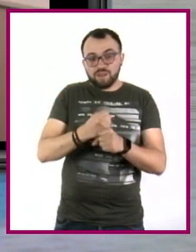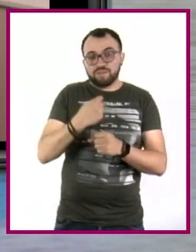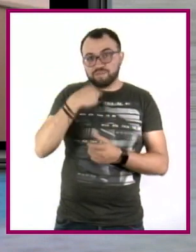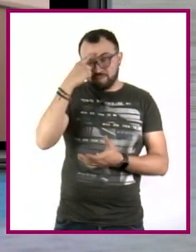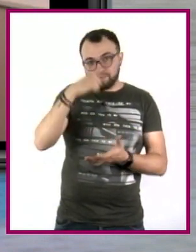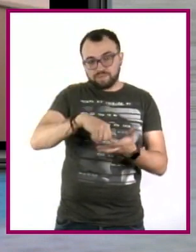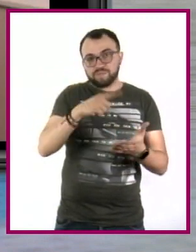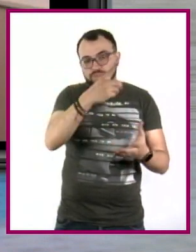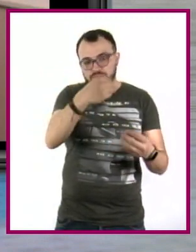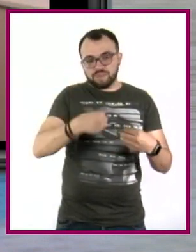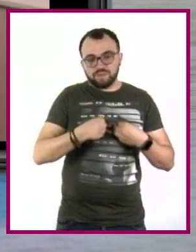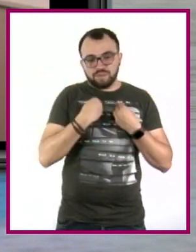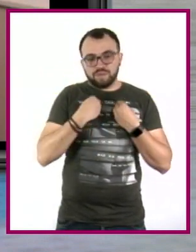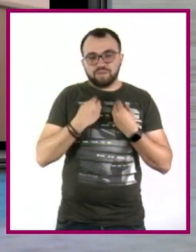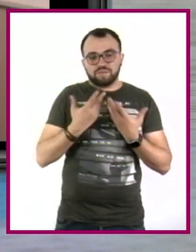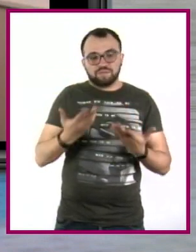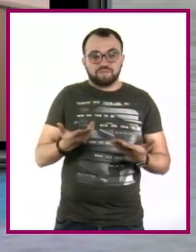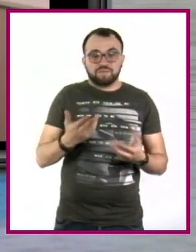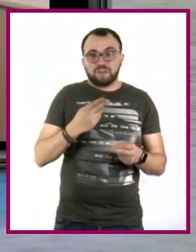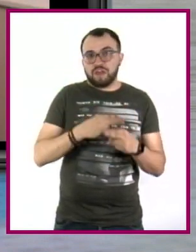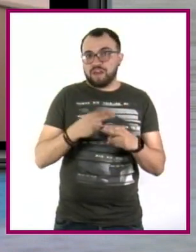va a vivir en la Estación Espacial Internacional